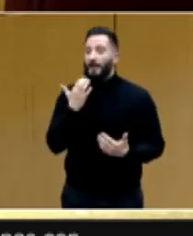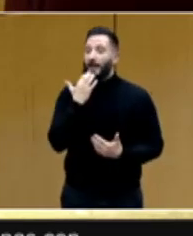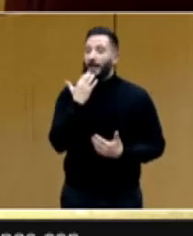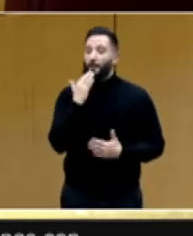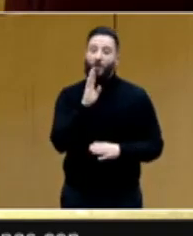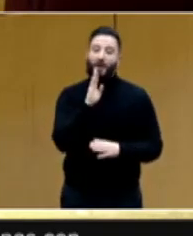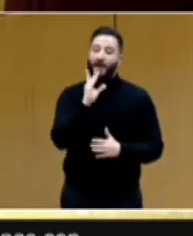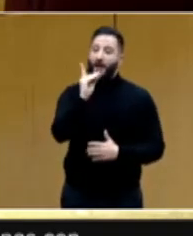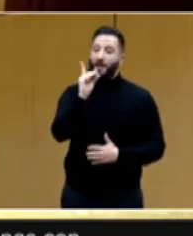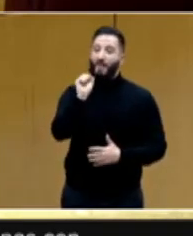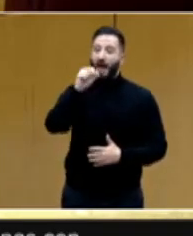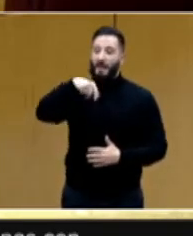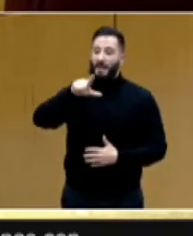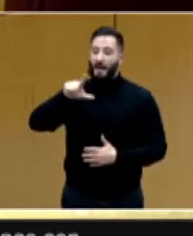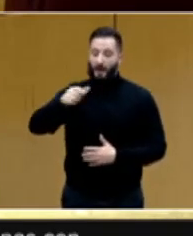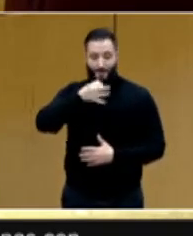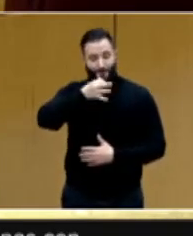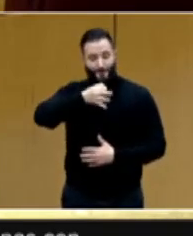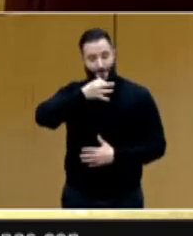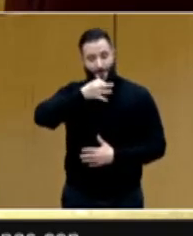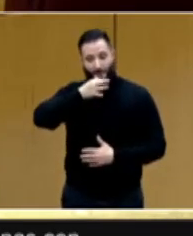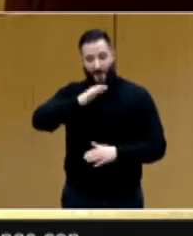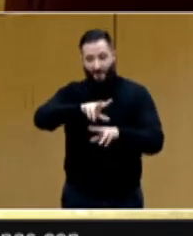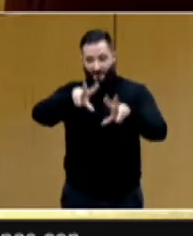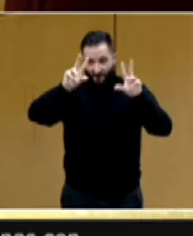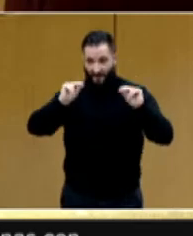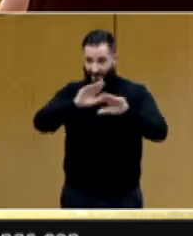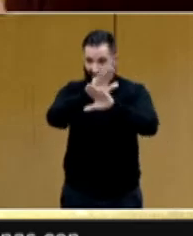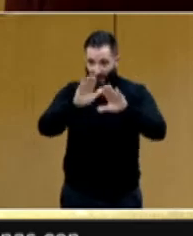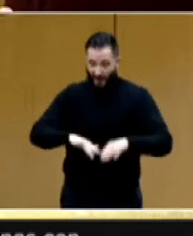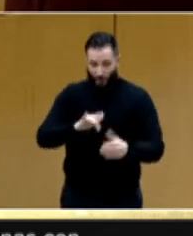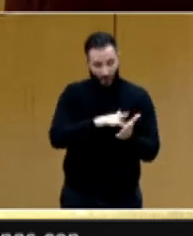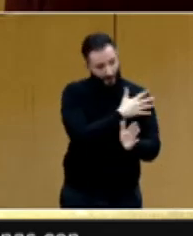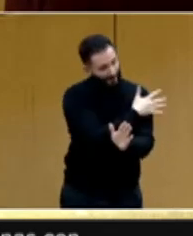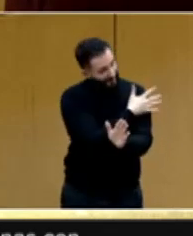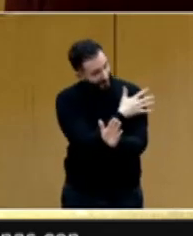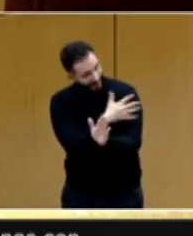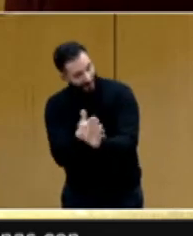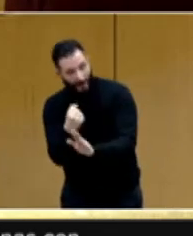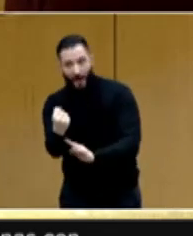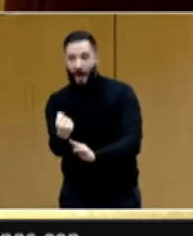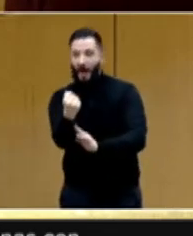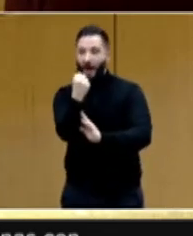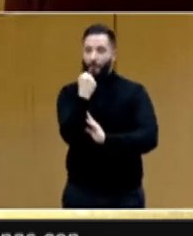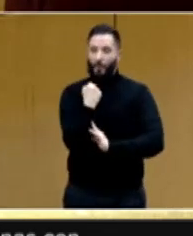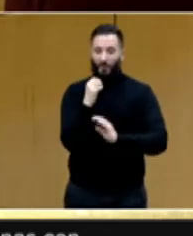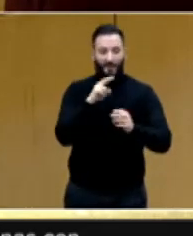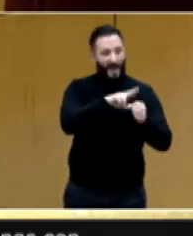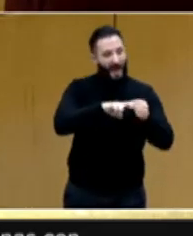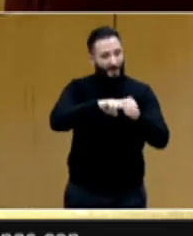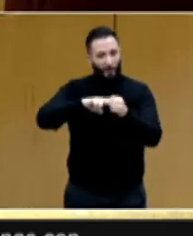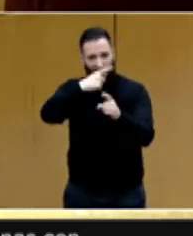al final de su intervención ha hecho como una un repaso de los apoyos en diferentes aspectos